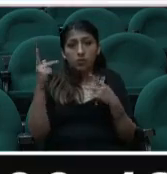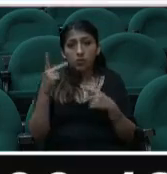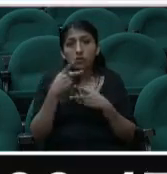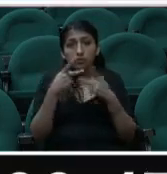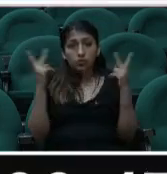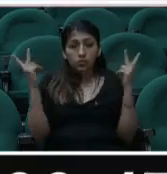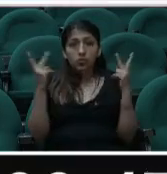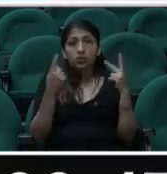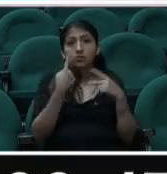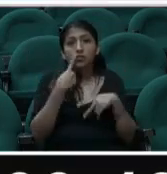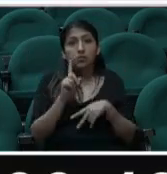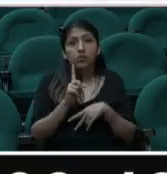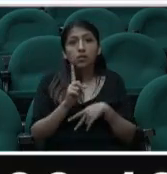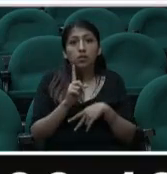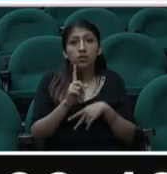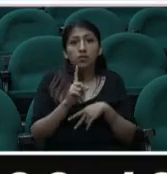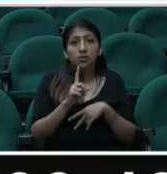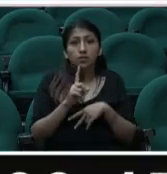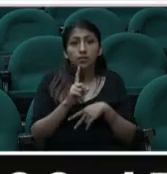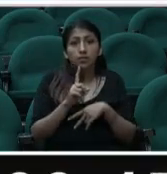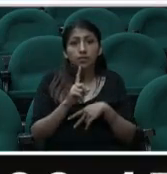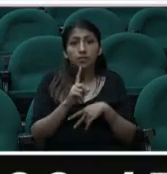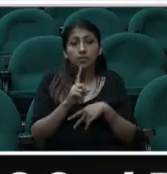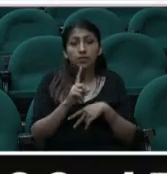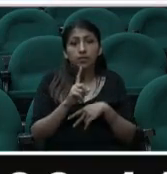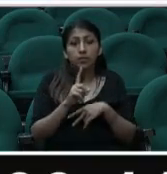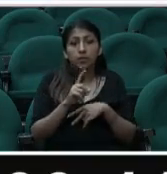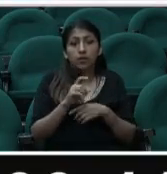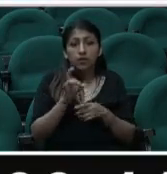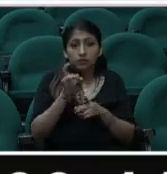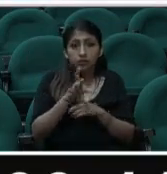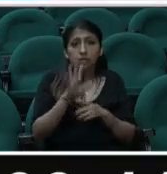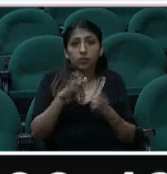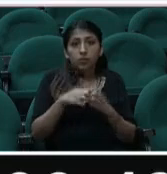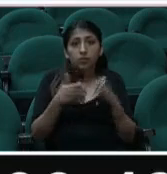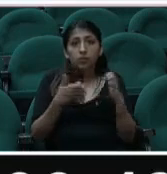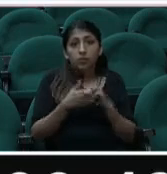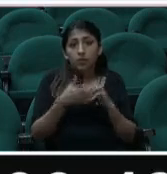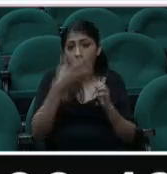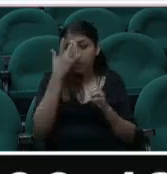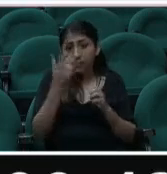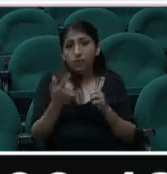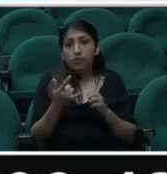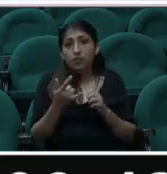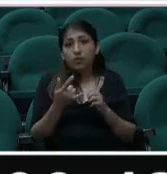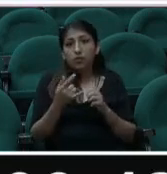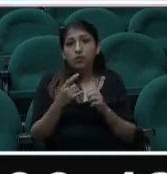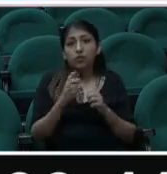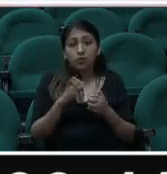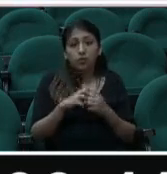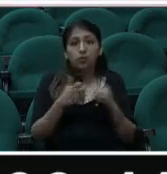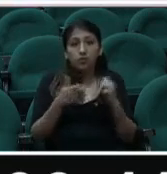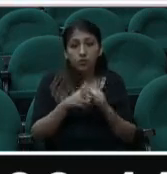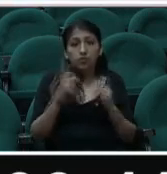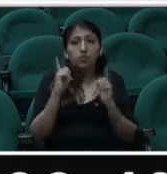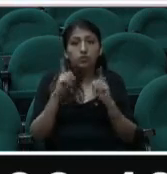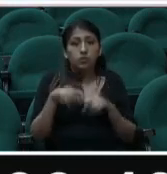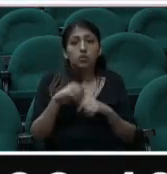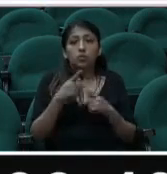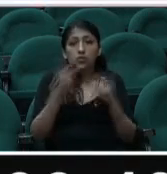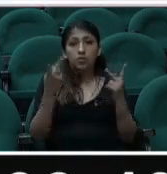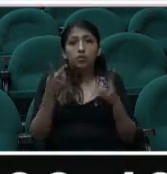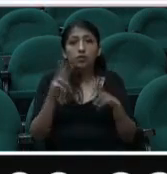públicas para palear este problema porque es sin duda es un problema de salud pública